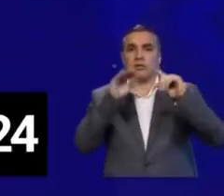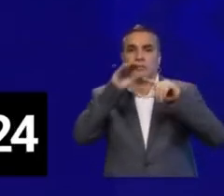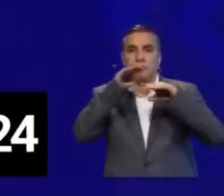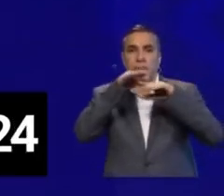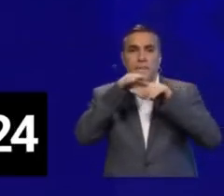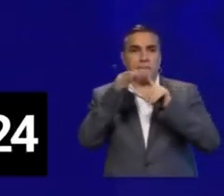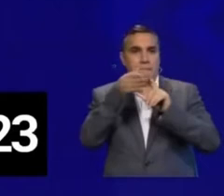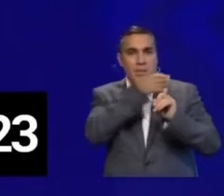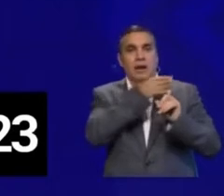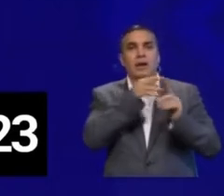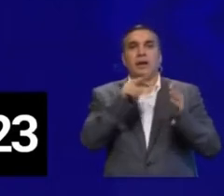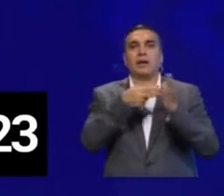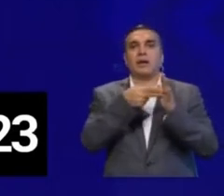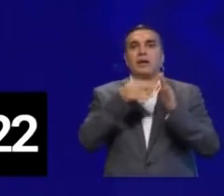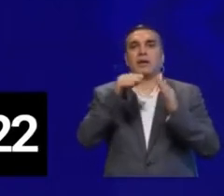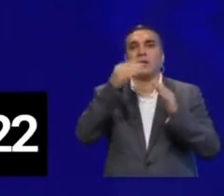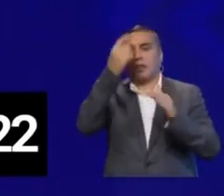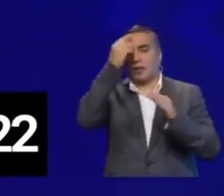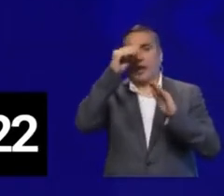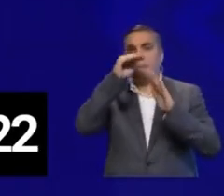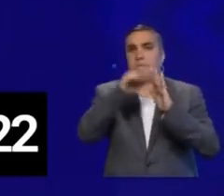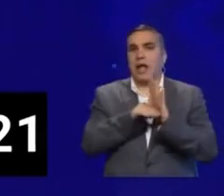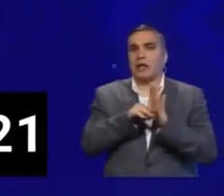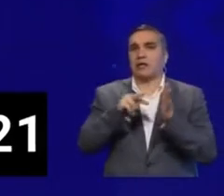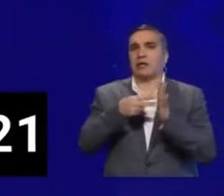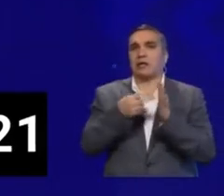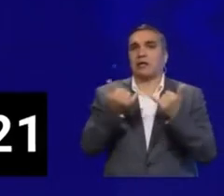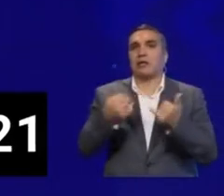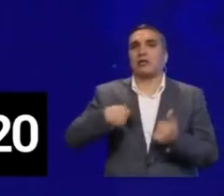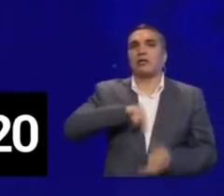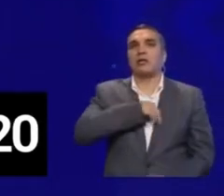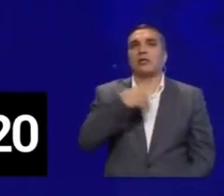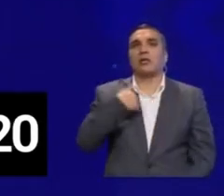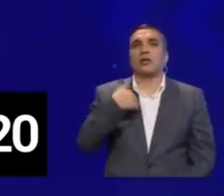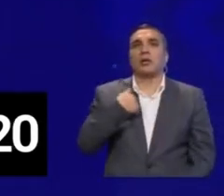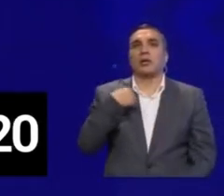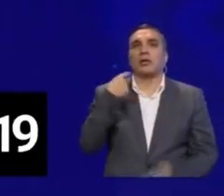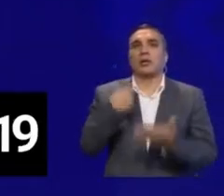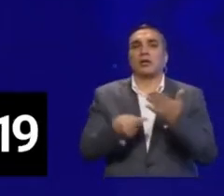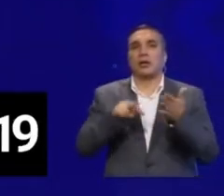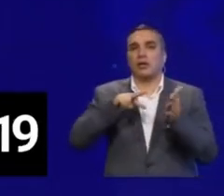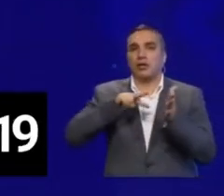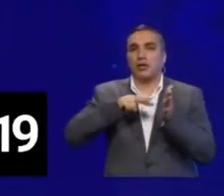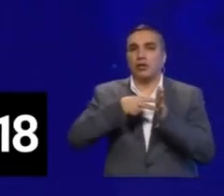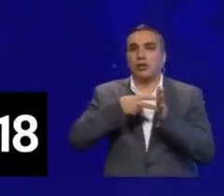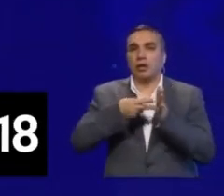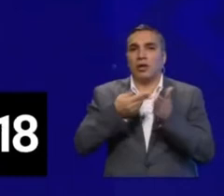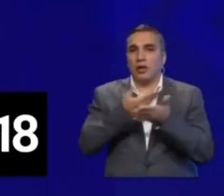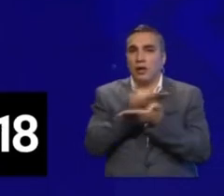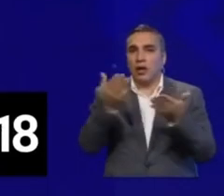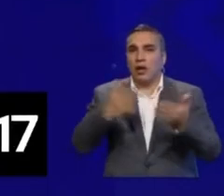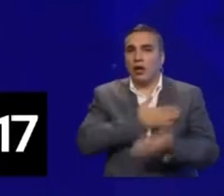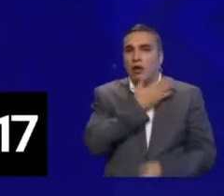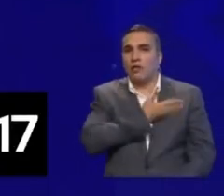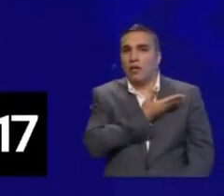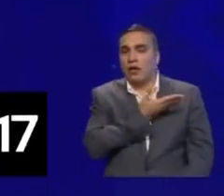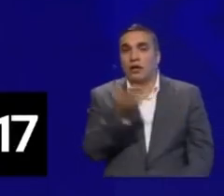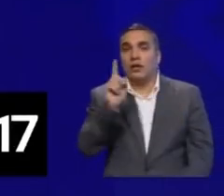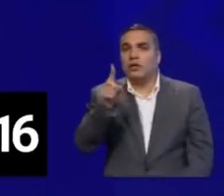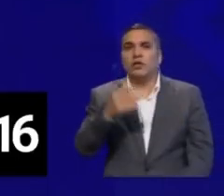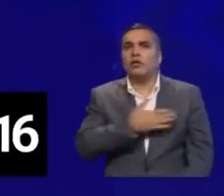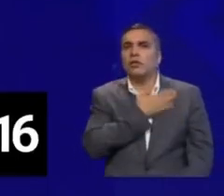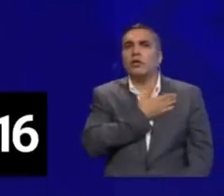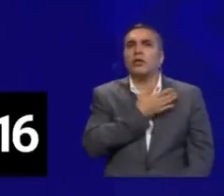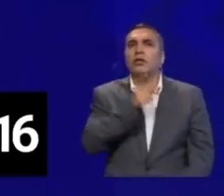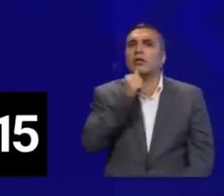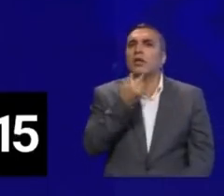bajar el peso de la deuda. Ahora, nosotros tenemos que generar confianza, y esa confianza la genera